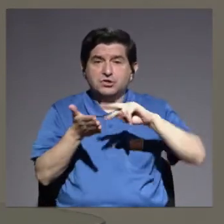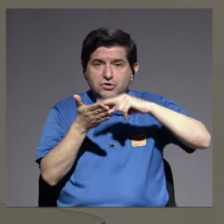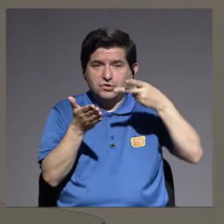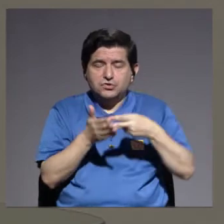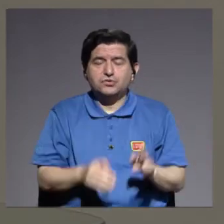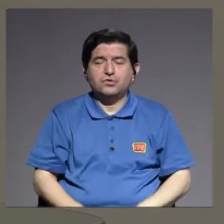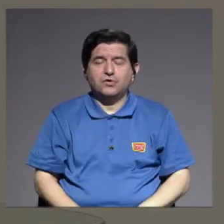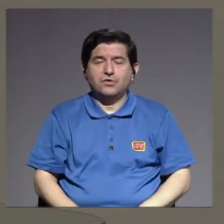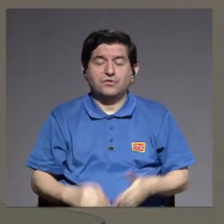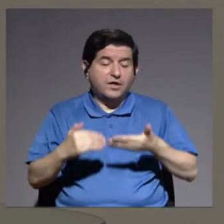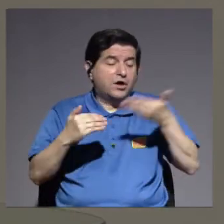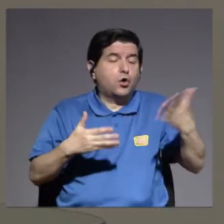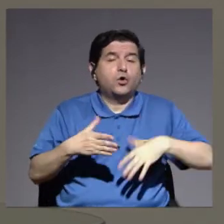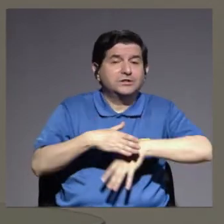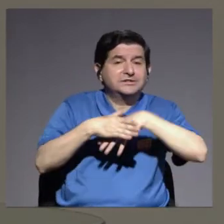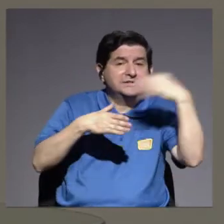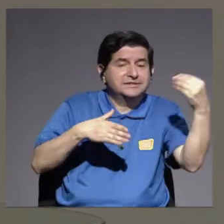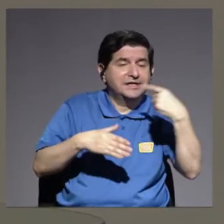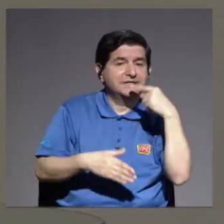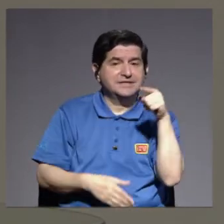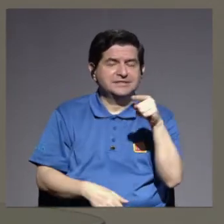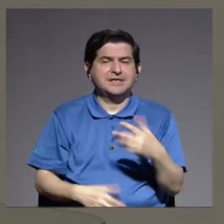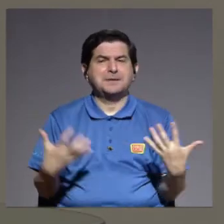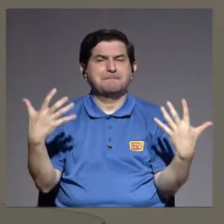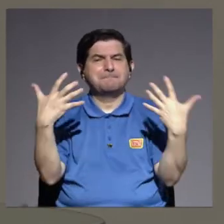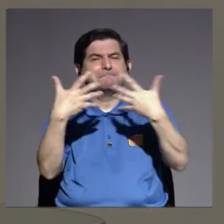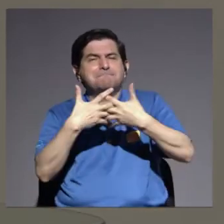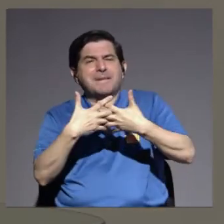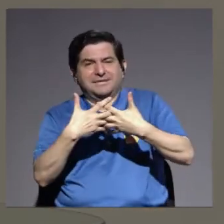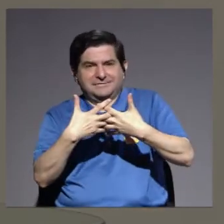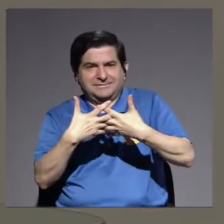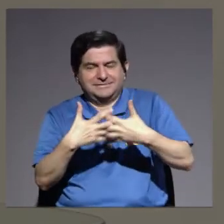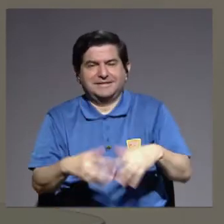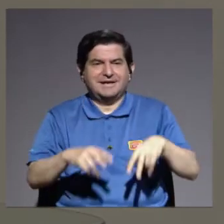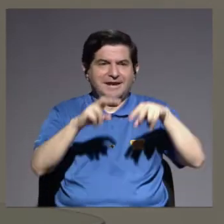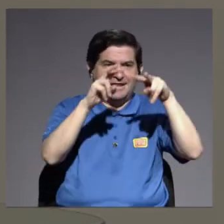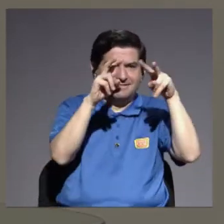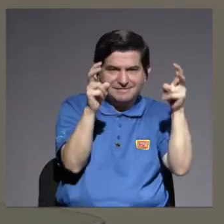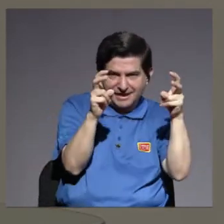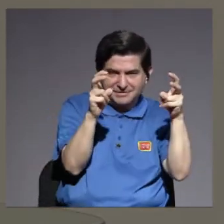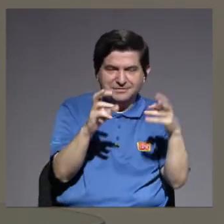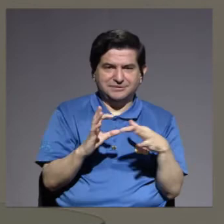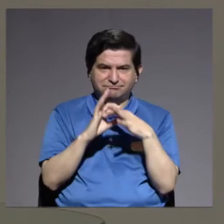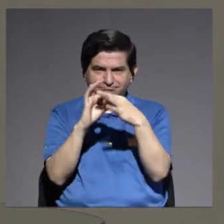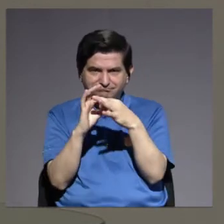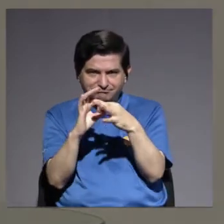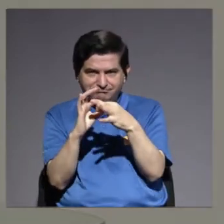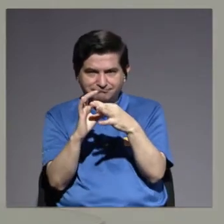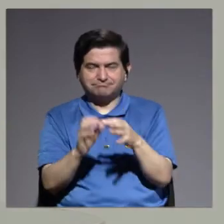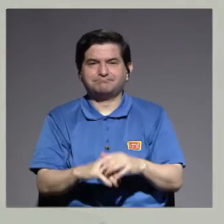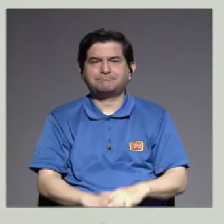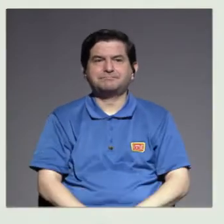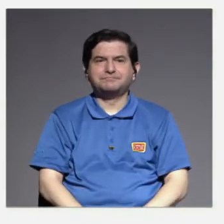factores externos, nosotros podemos decir que hay una mezcla tanto de temas que tienen que ver con